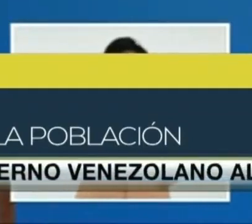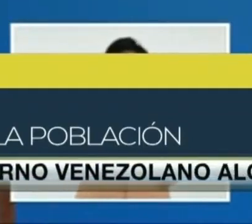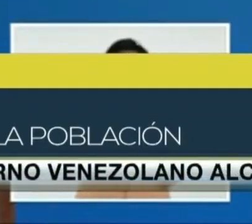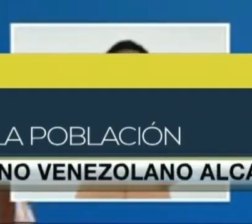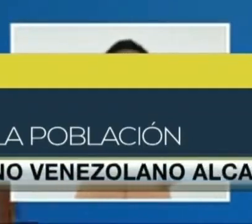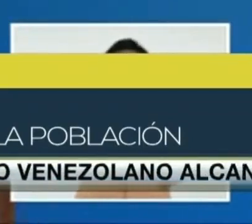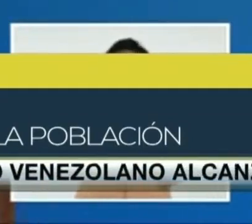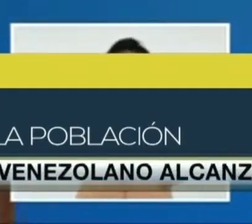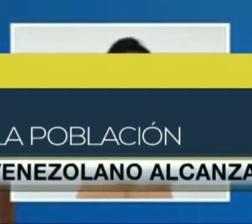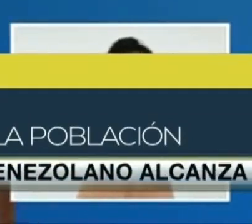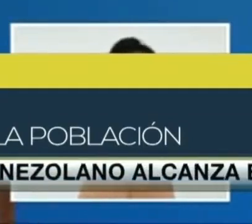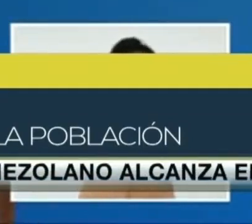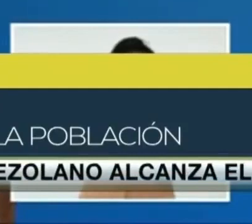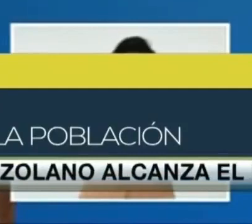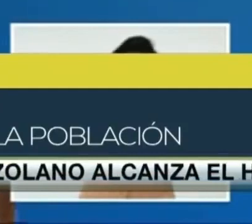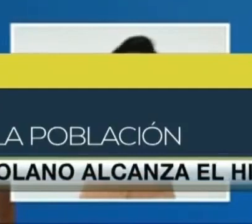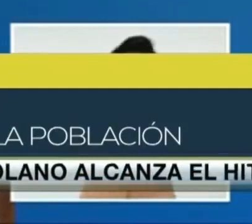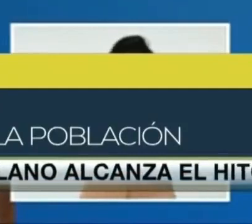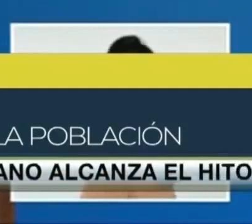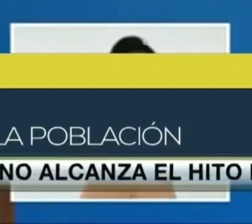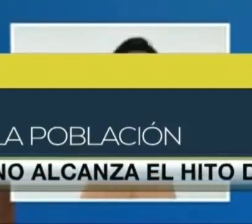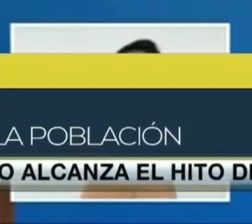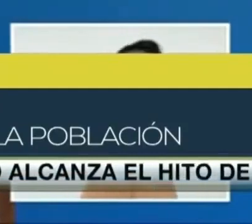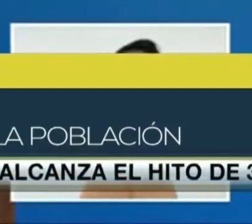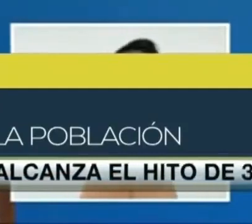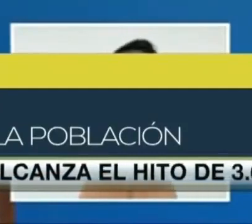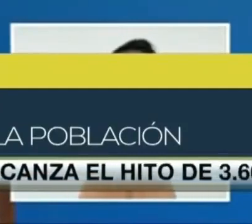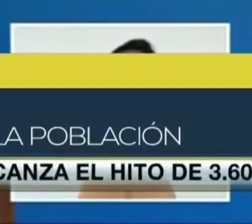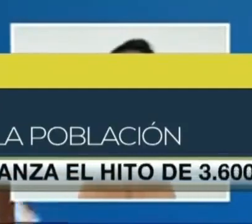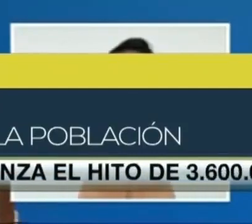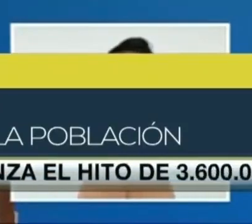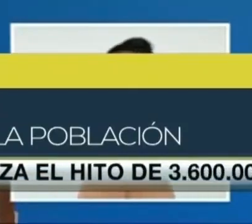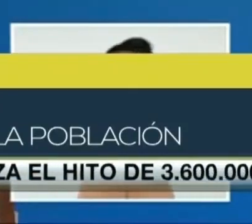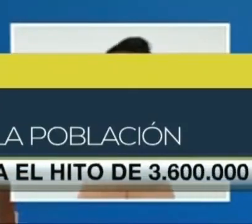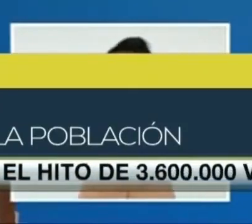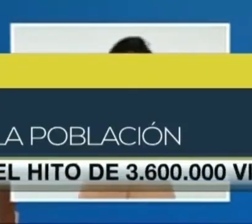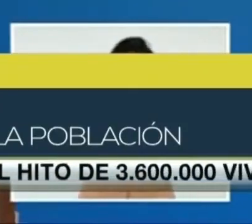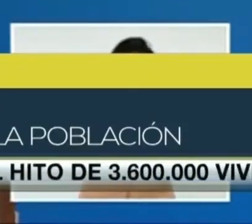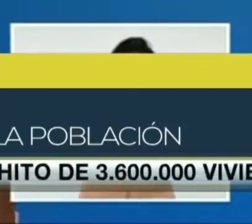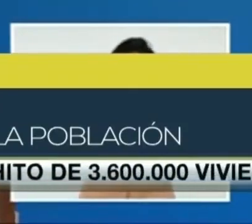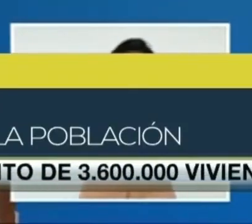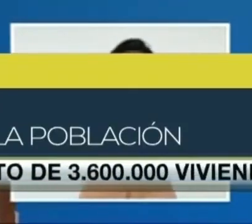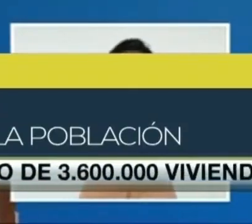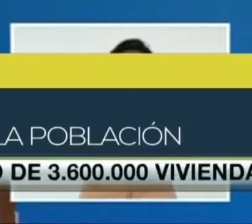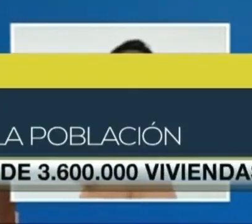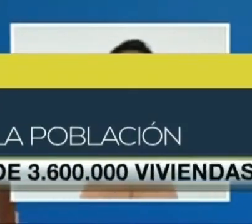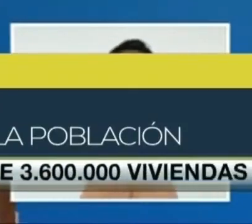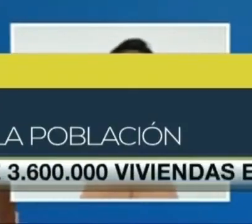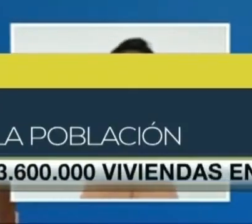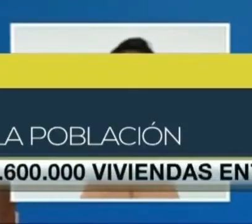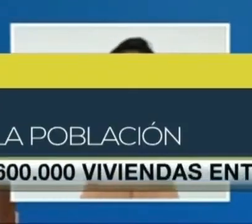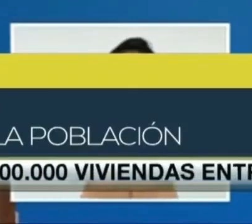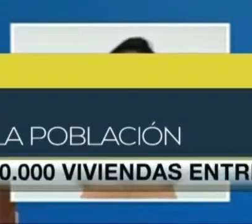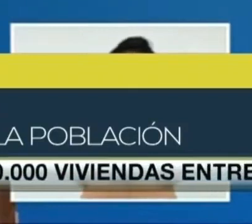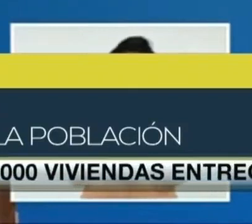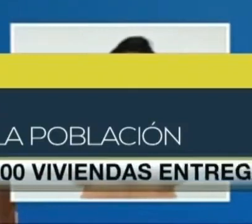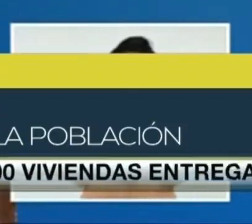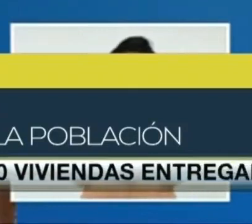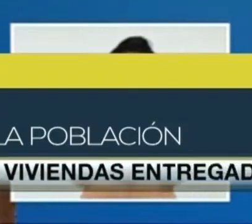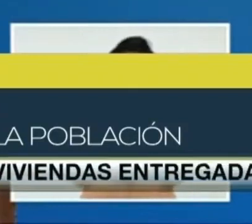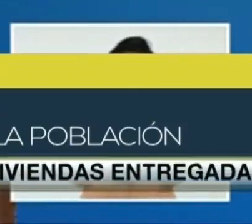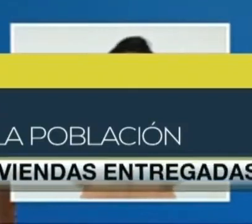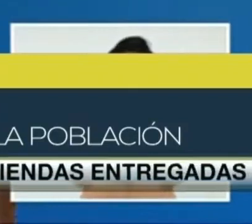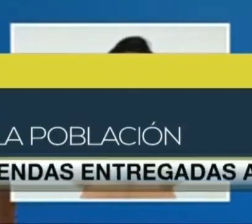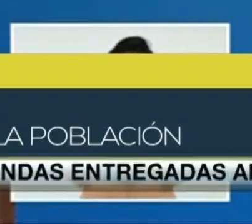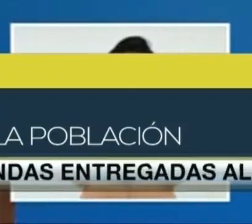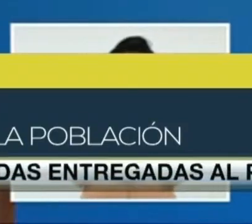y desmiento categóricamente. Las fosas comunes están en Hart Island,